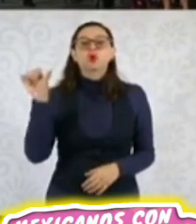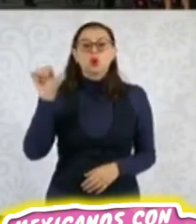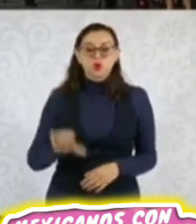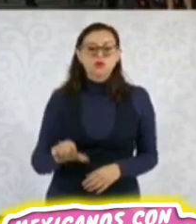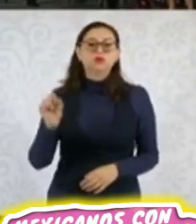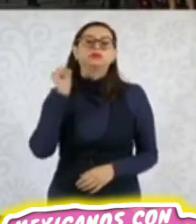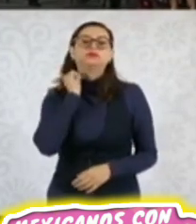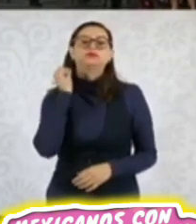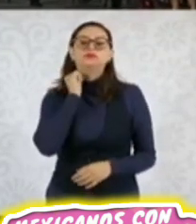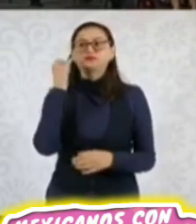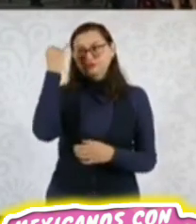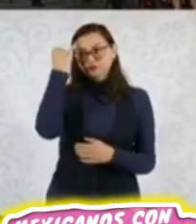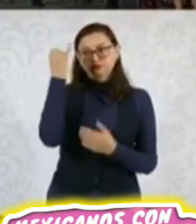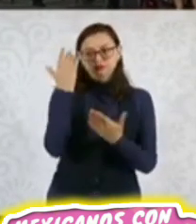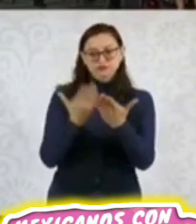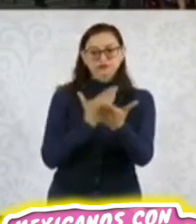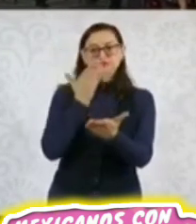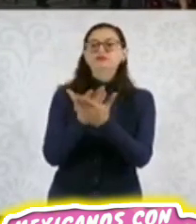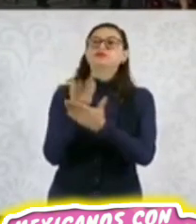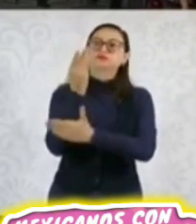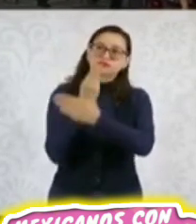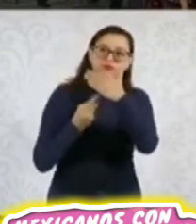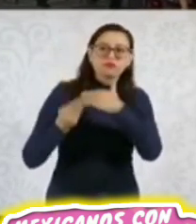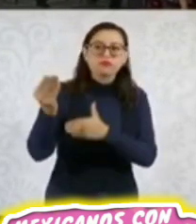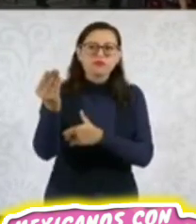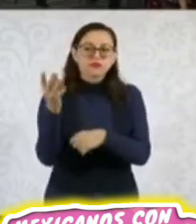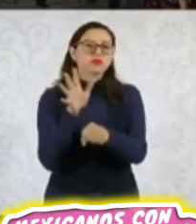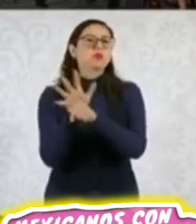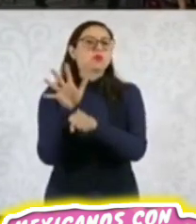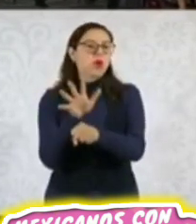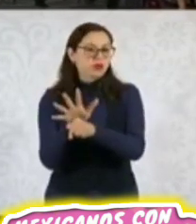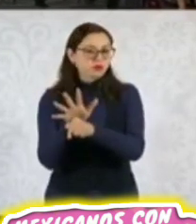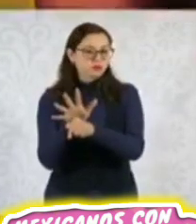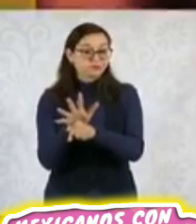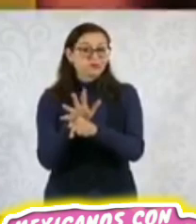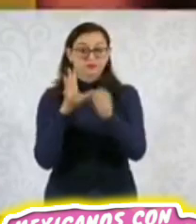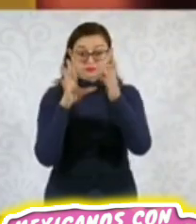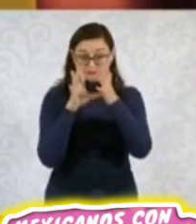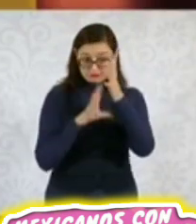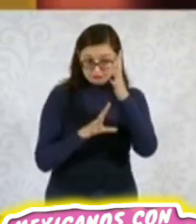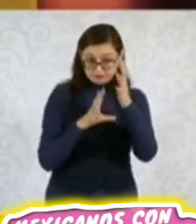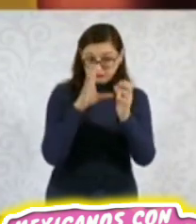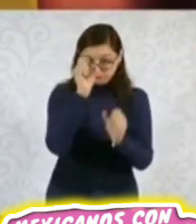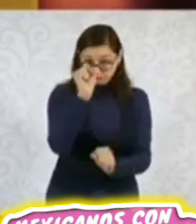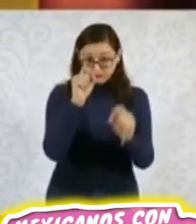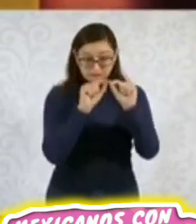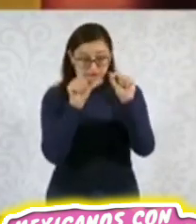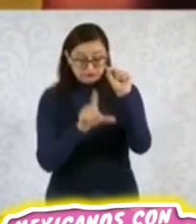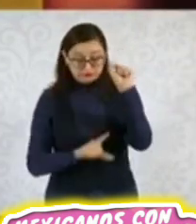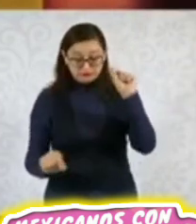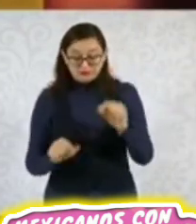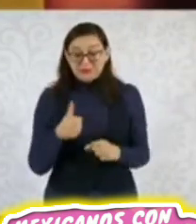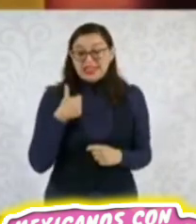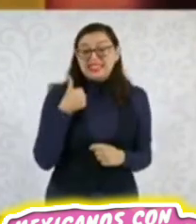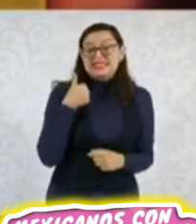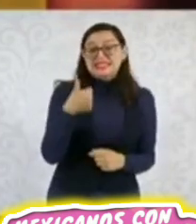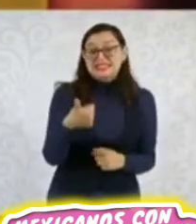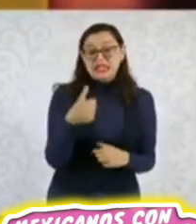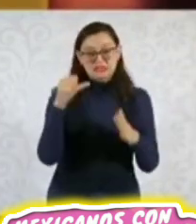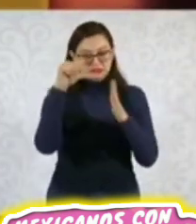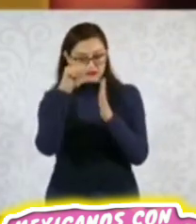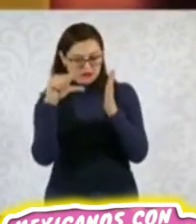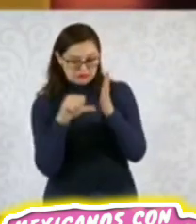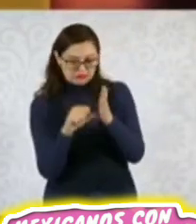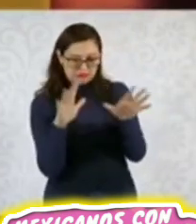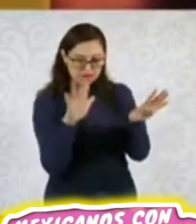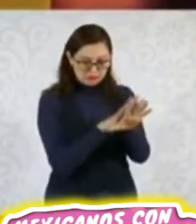República, es la modificación de 6 artículos a la Constitución Política de los Estados Unidos Mexicanos